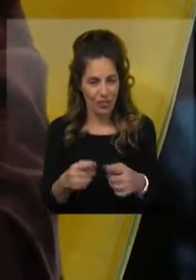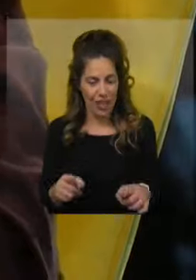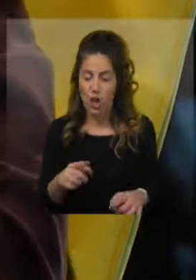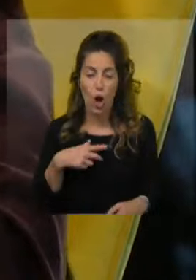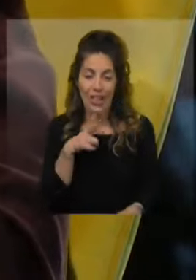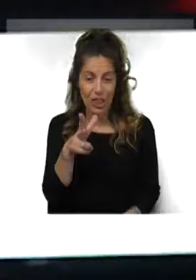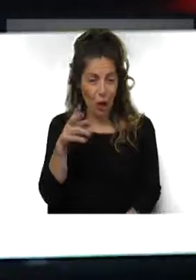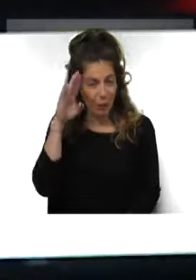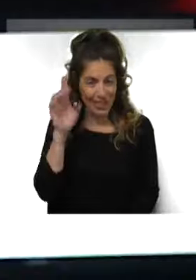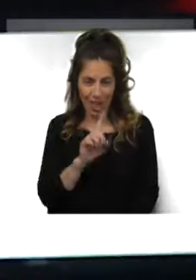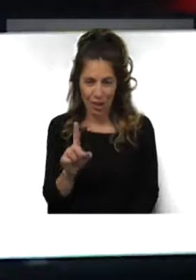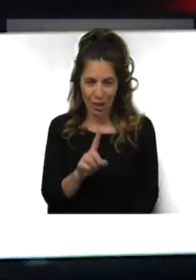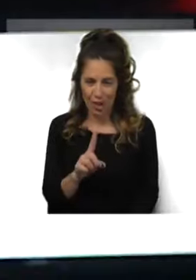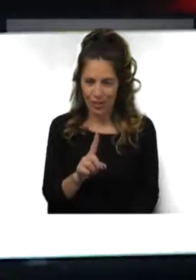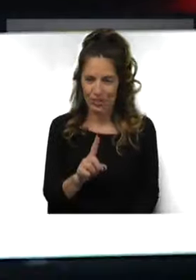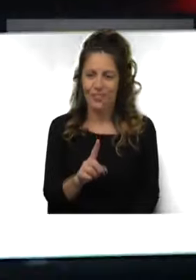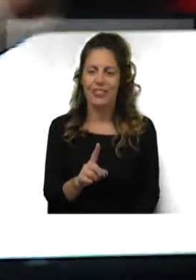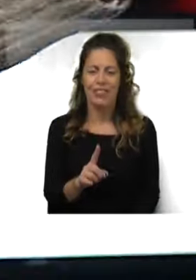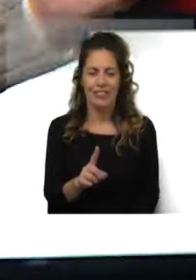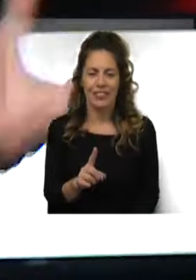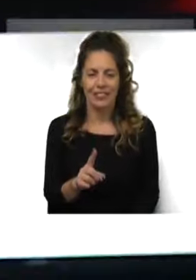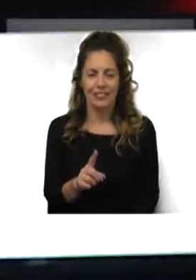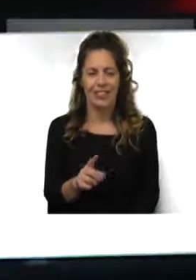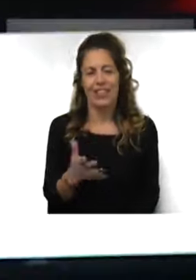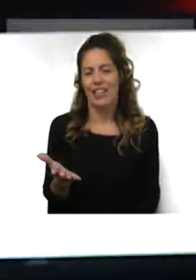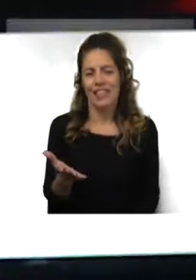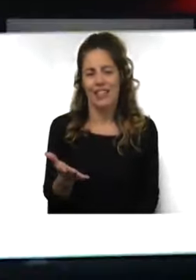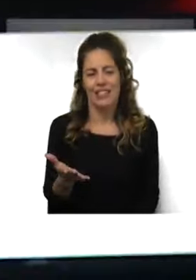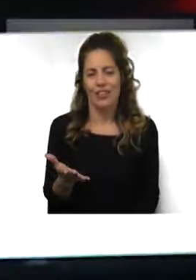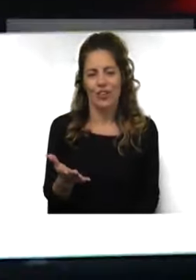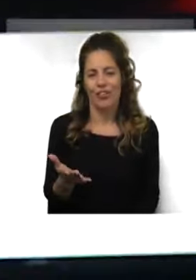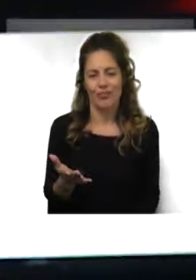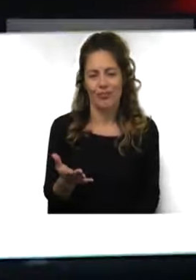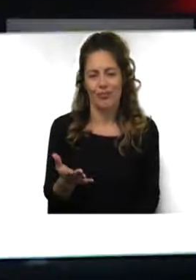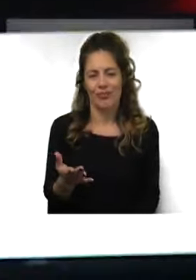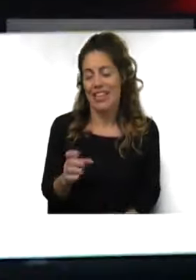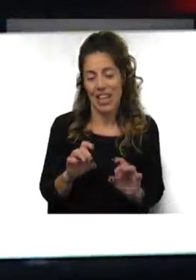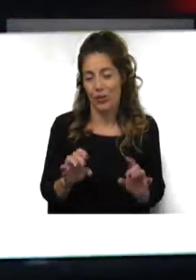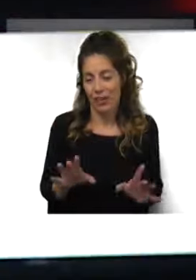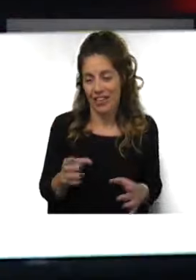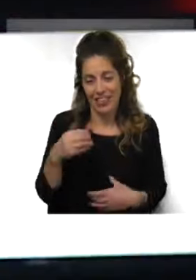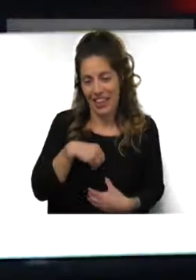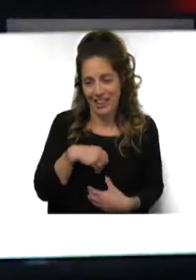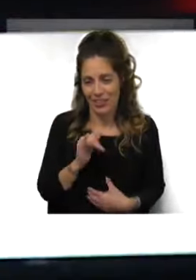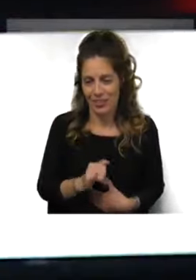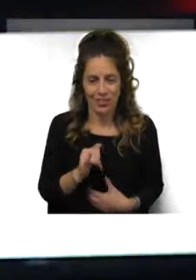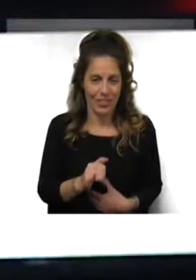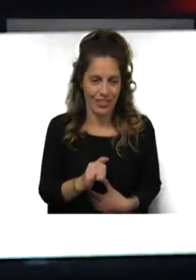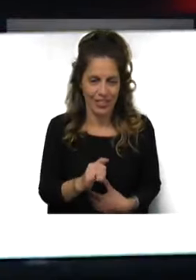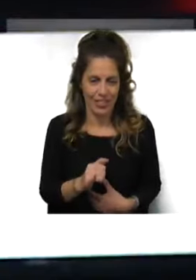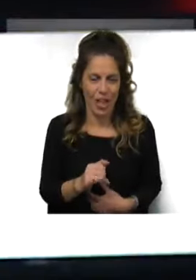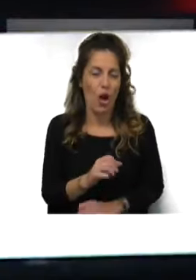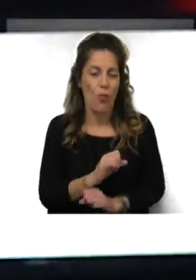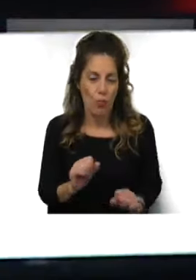militar no bueno no es decir eso es absolutamente inherente y en todo caso